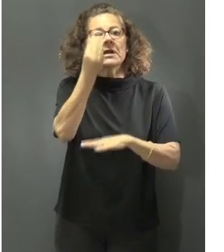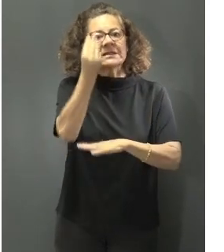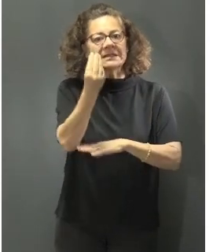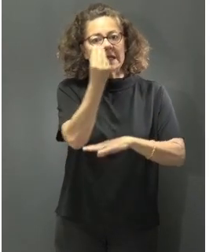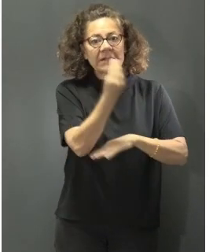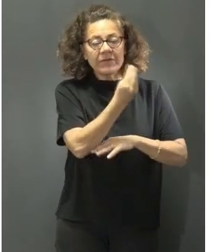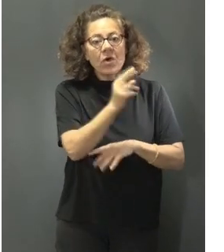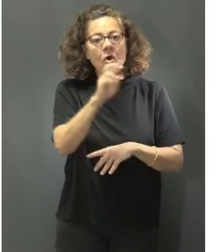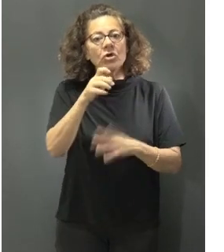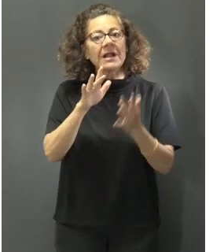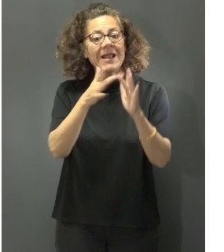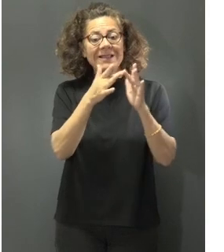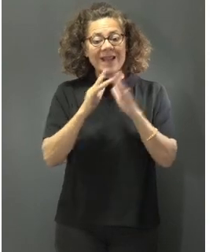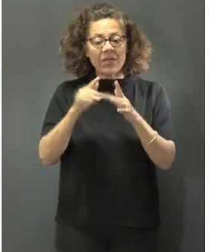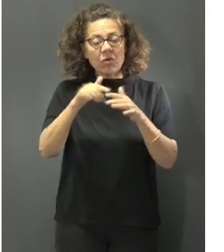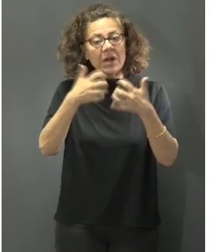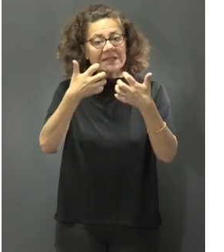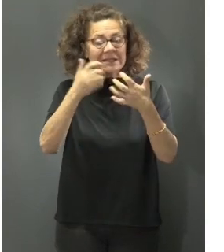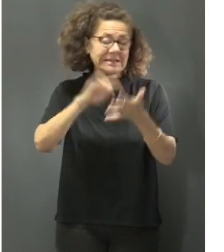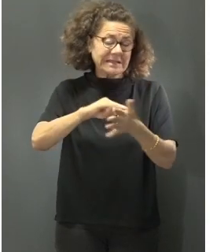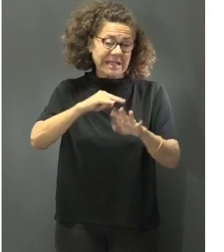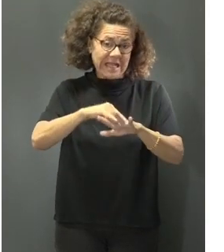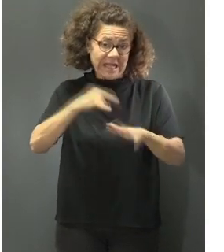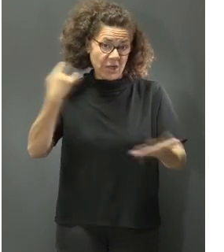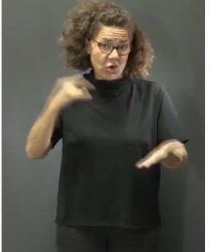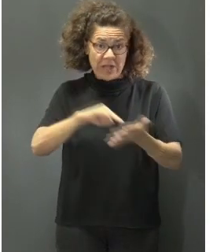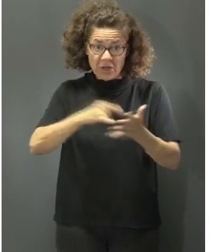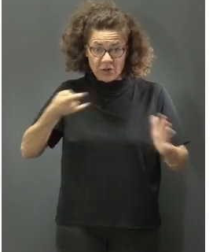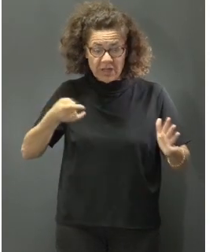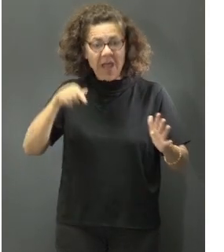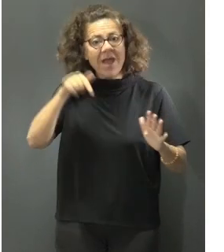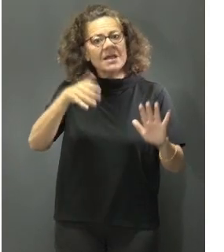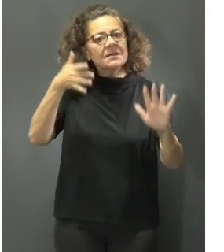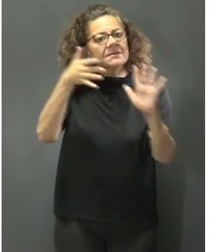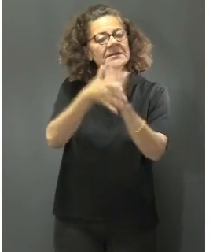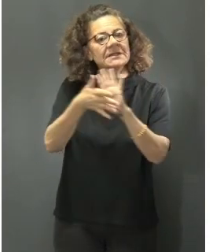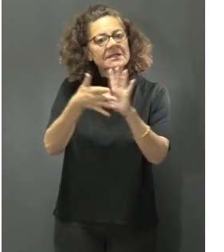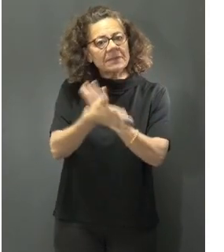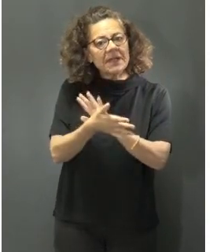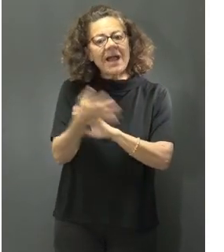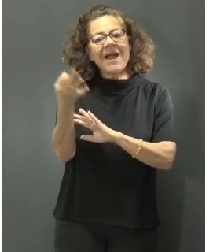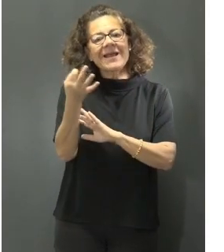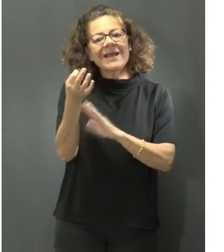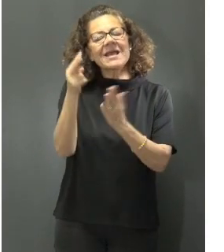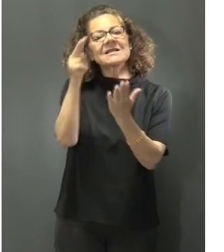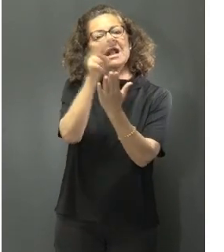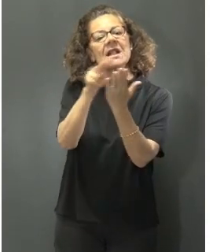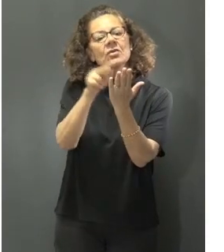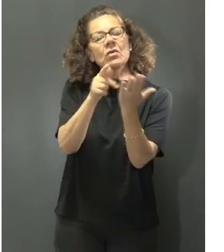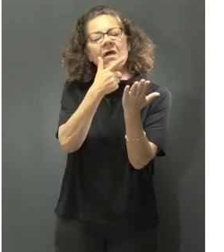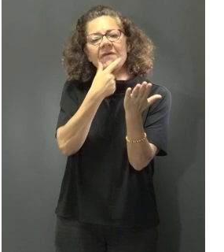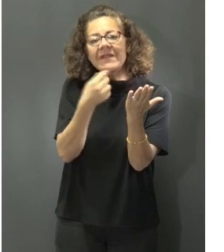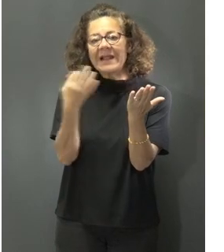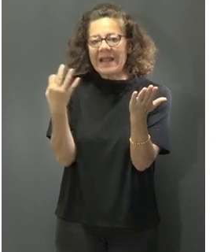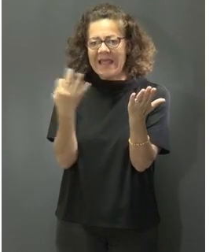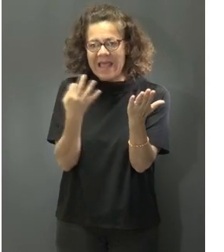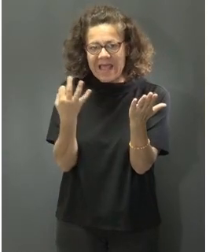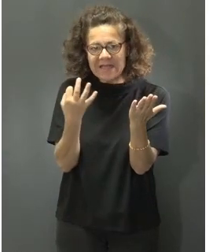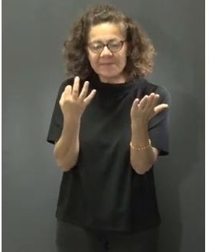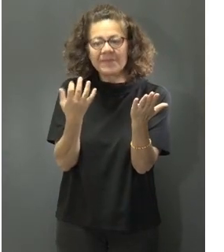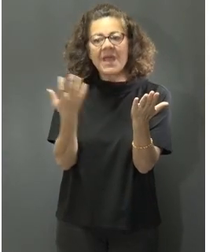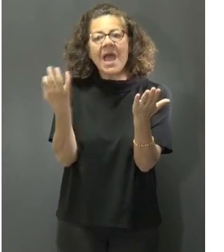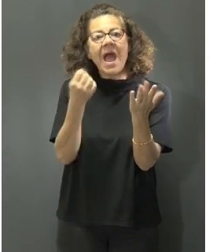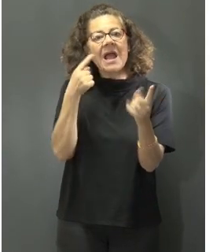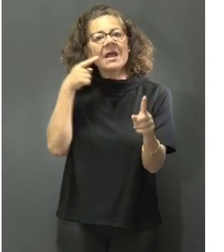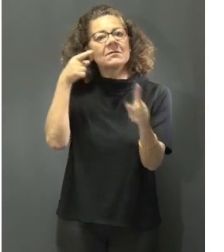otra sobre la interacción con la tecnología, pues se va definiendo qué es lectura fácil, a qué público